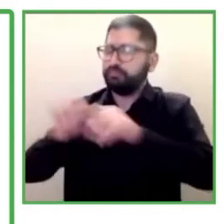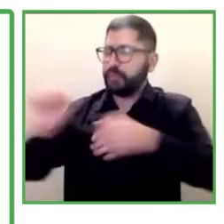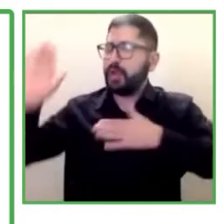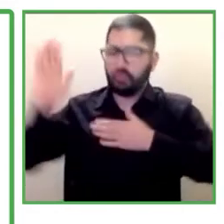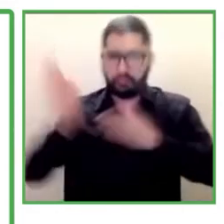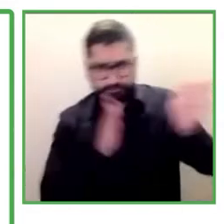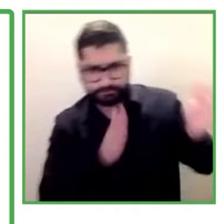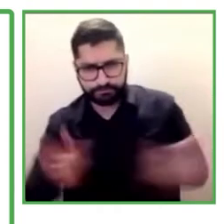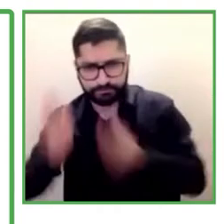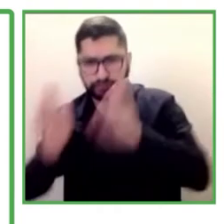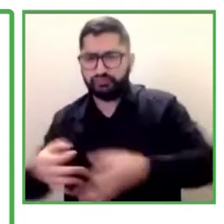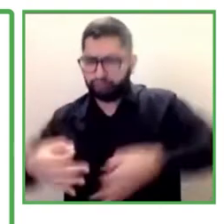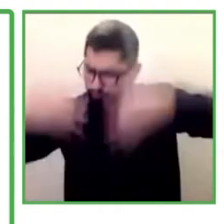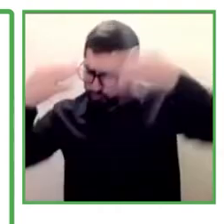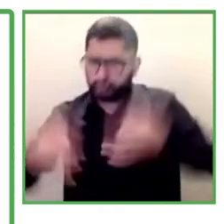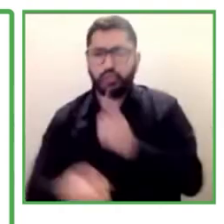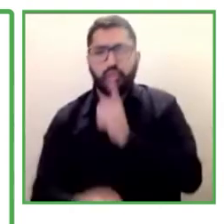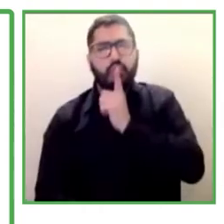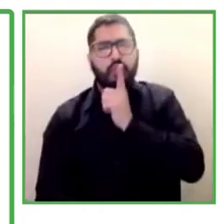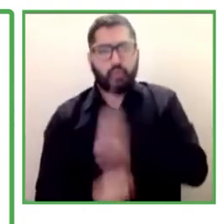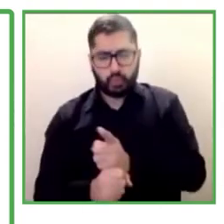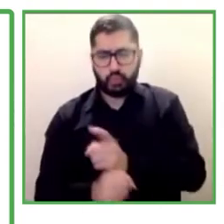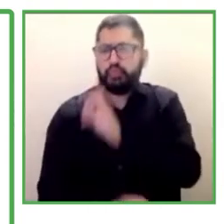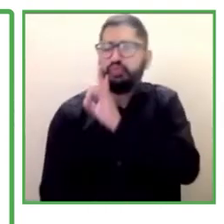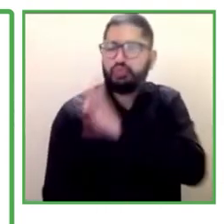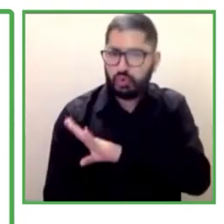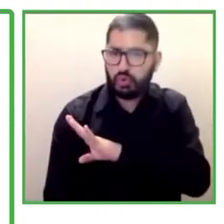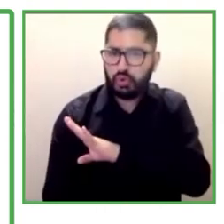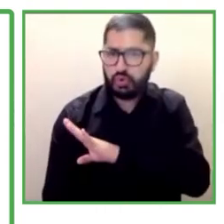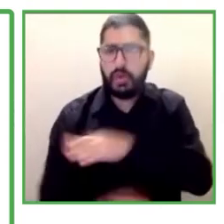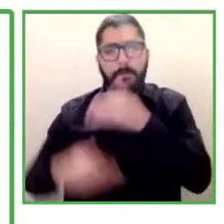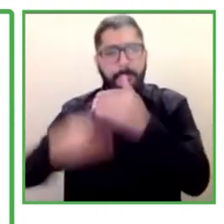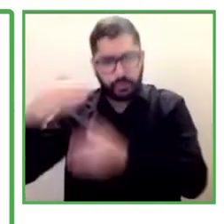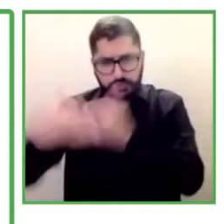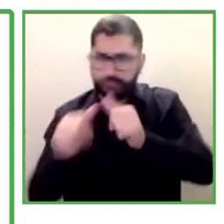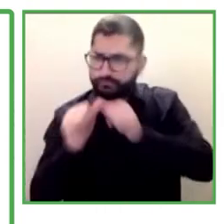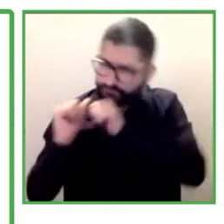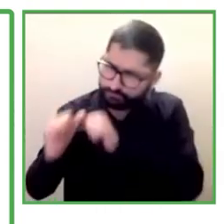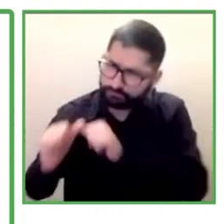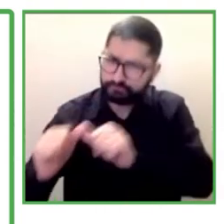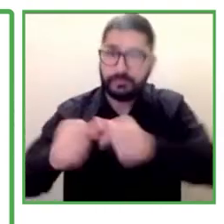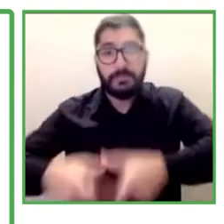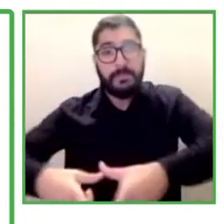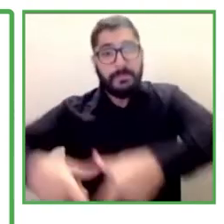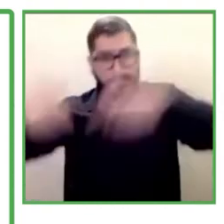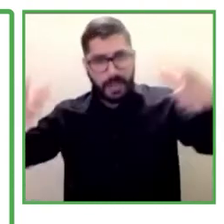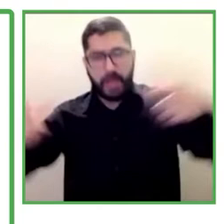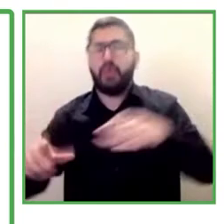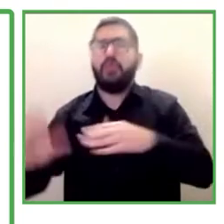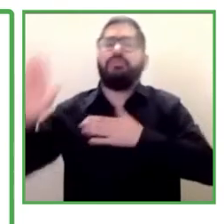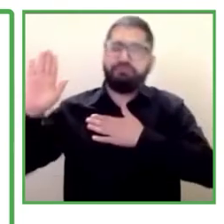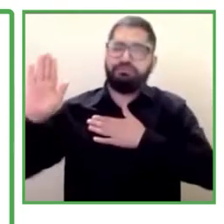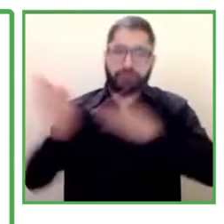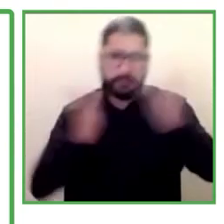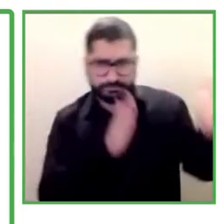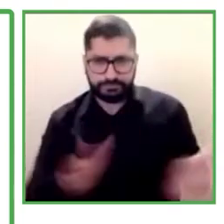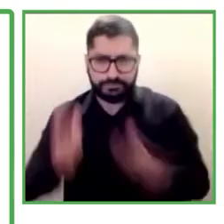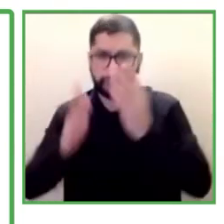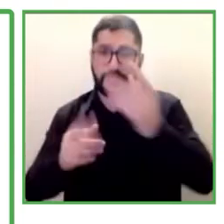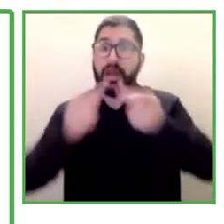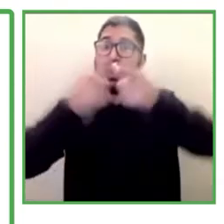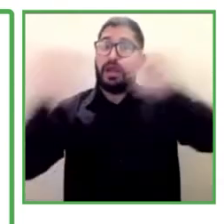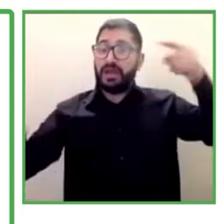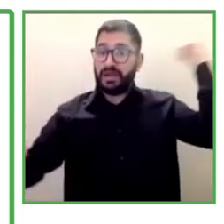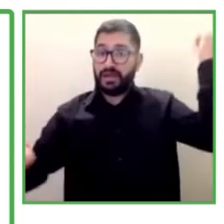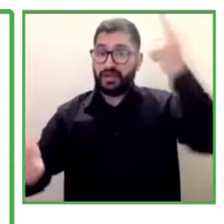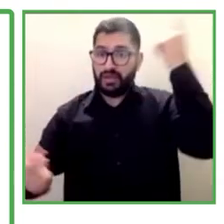seguir amplificando el pacto de productividad a nivel nacional y a nivel internacional en conjunto con